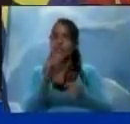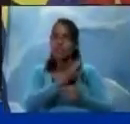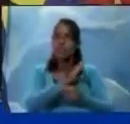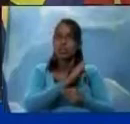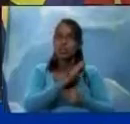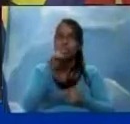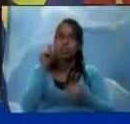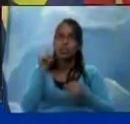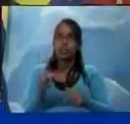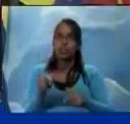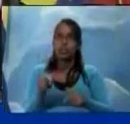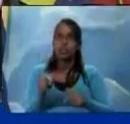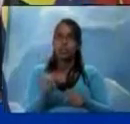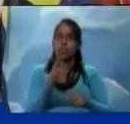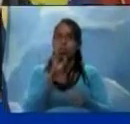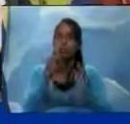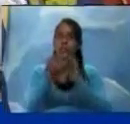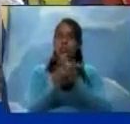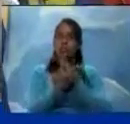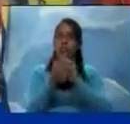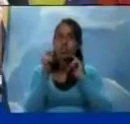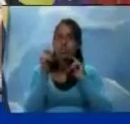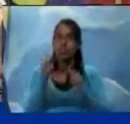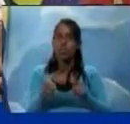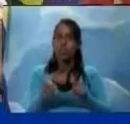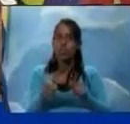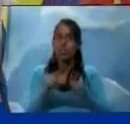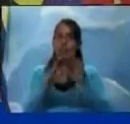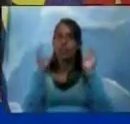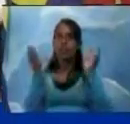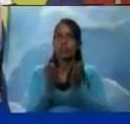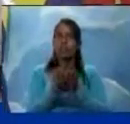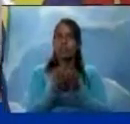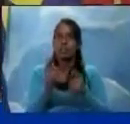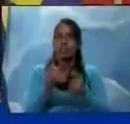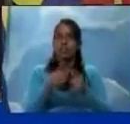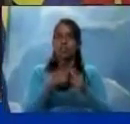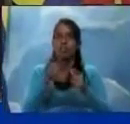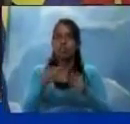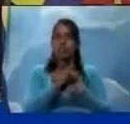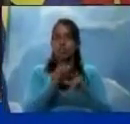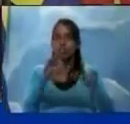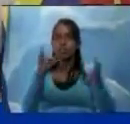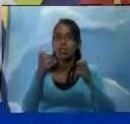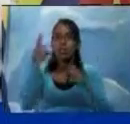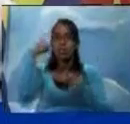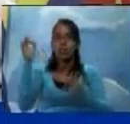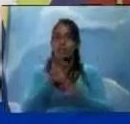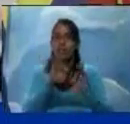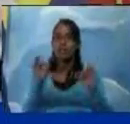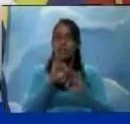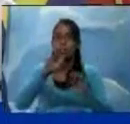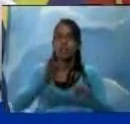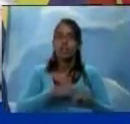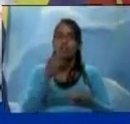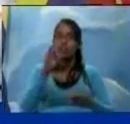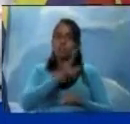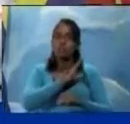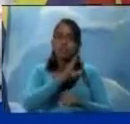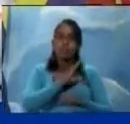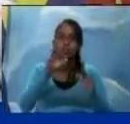el talento y lo escondió en la tierra y le echó tierra encima para que nadie le pueda a robar